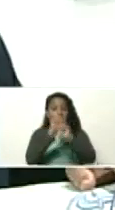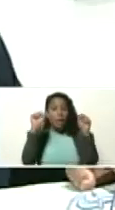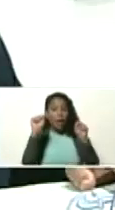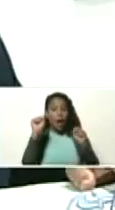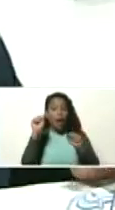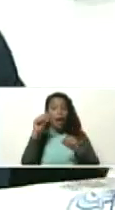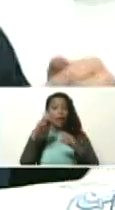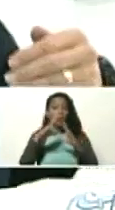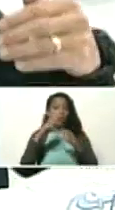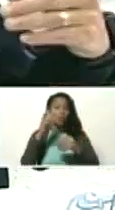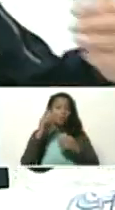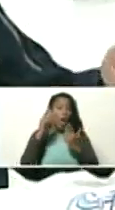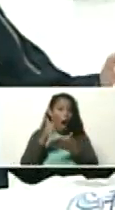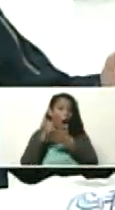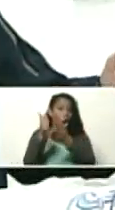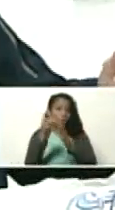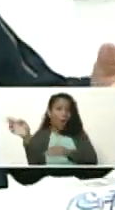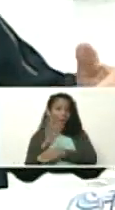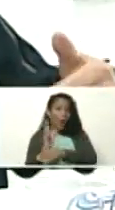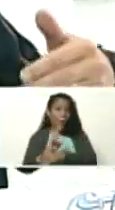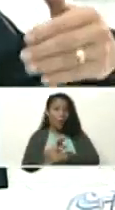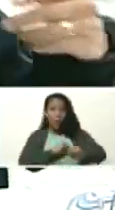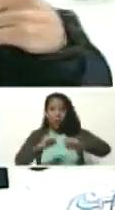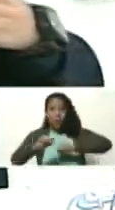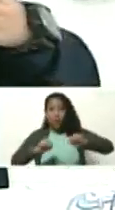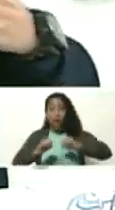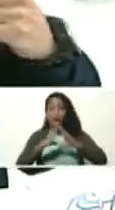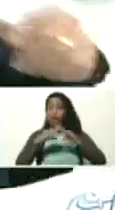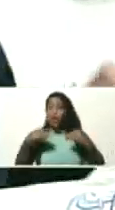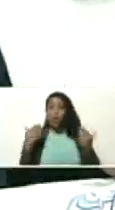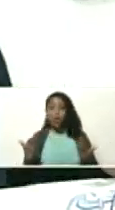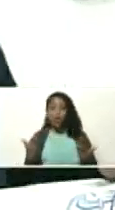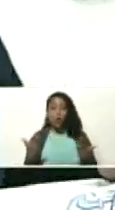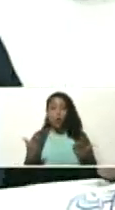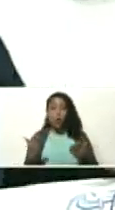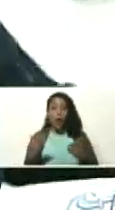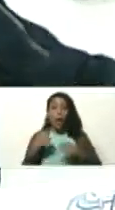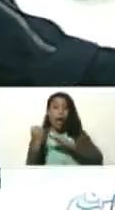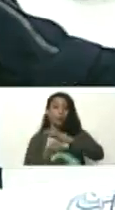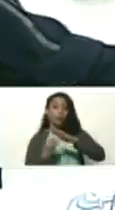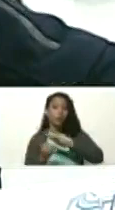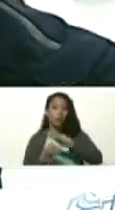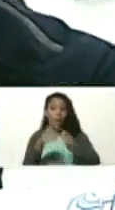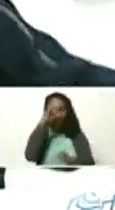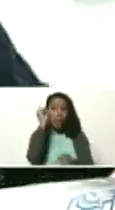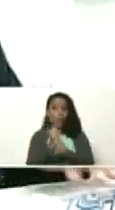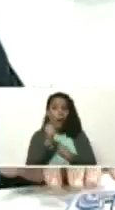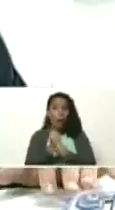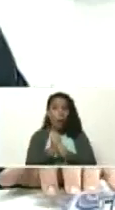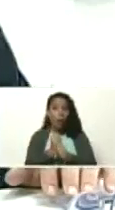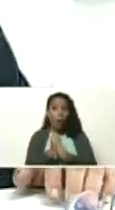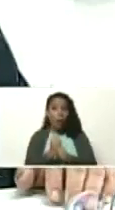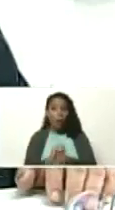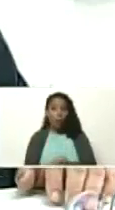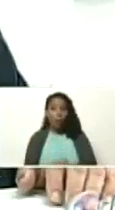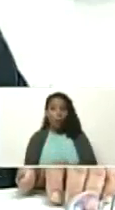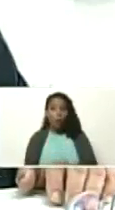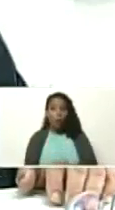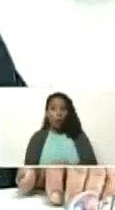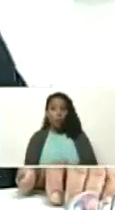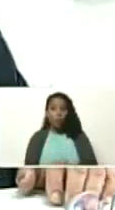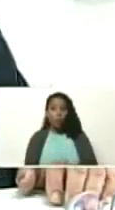aéreas. La rápida acción de todos los órganos de trabajo, todo este